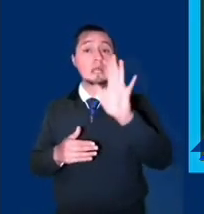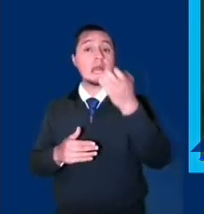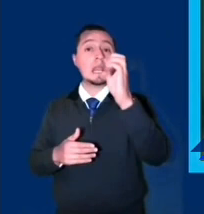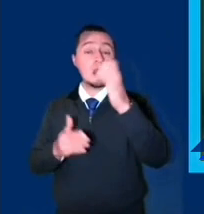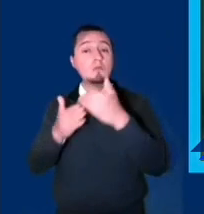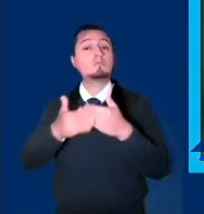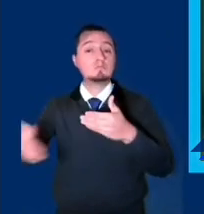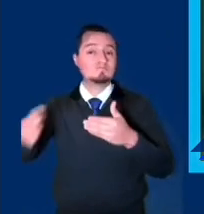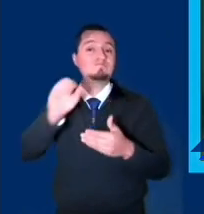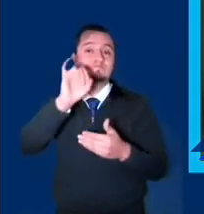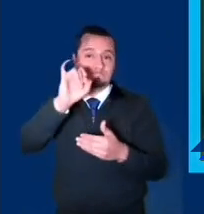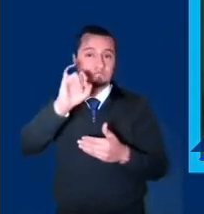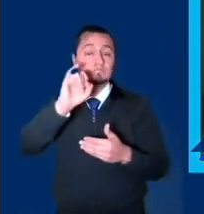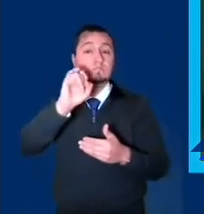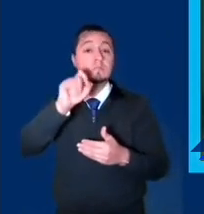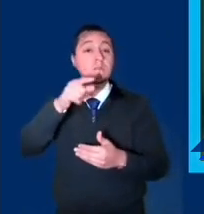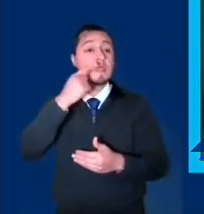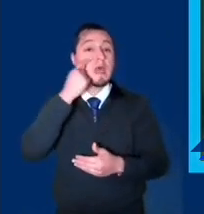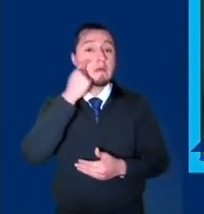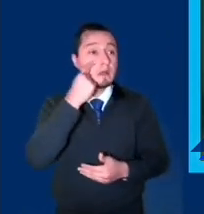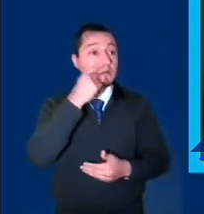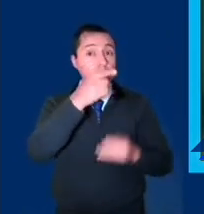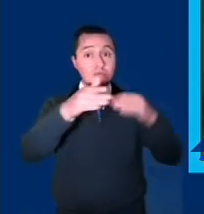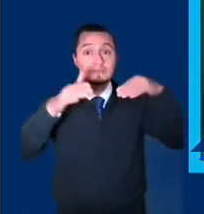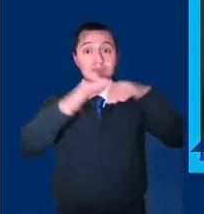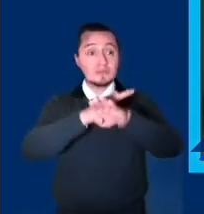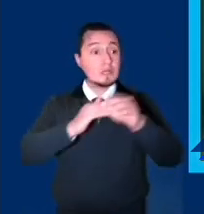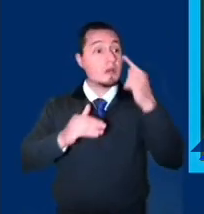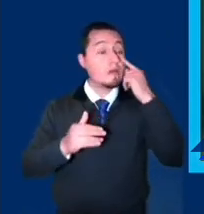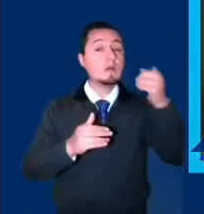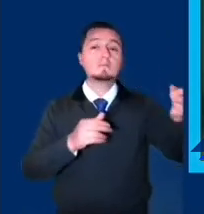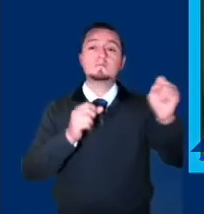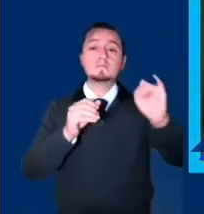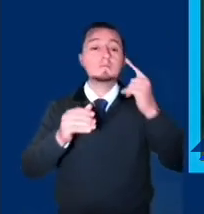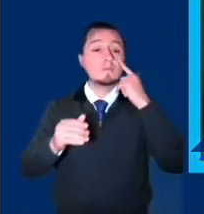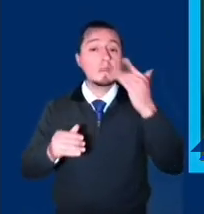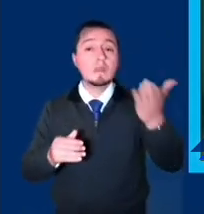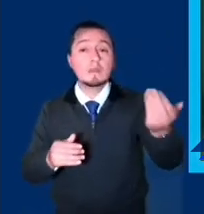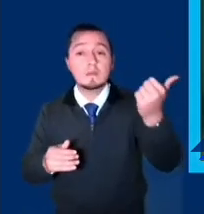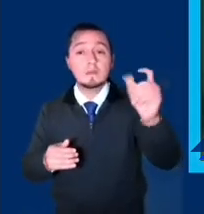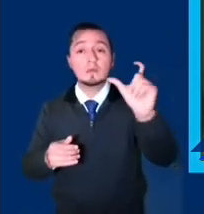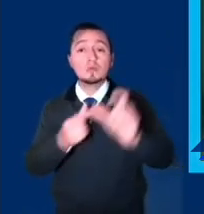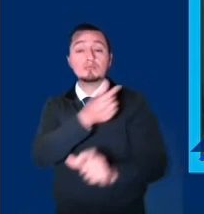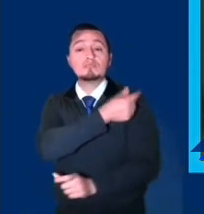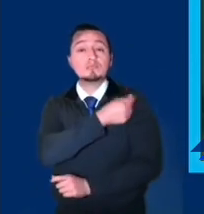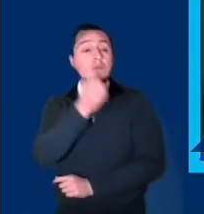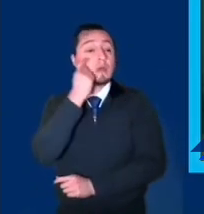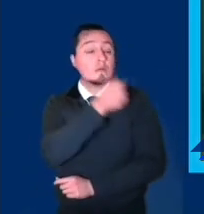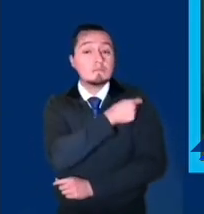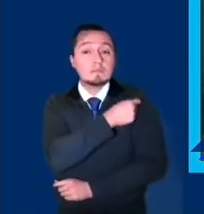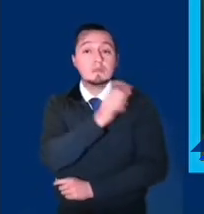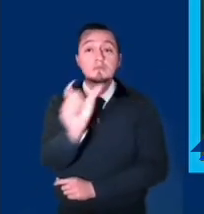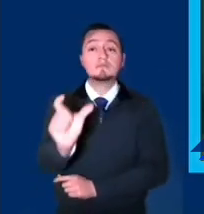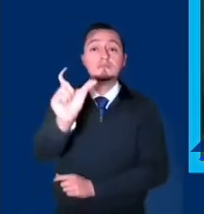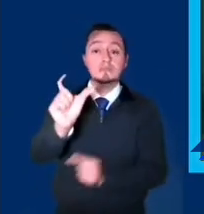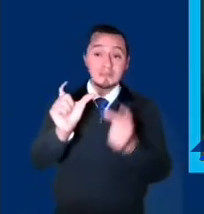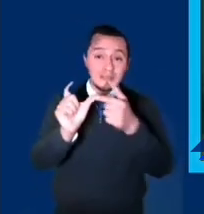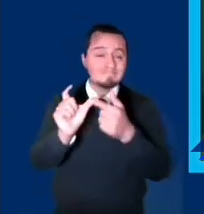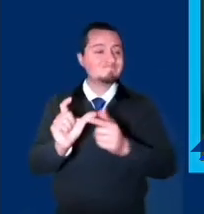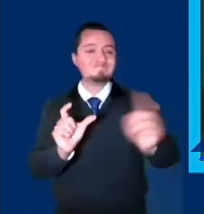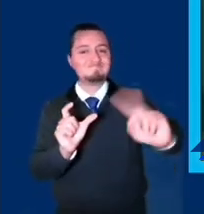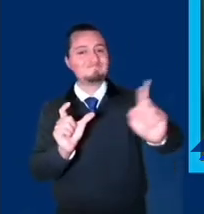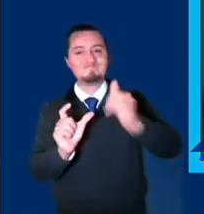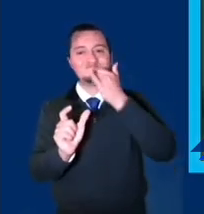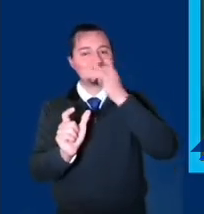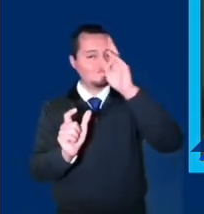enero o sea que avancemos un poco más con el tema de vacunación y que entonces si estamos en condiciones de decir si no estás vacunado no